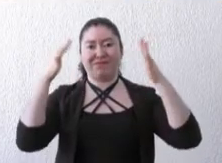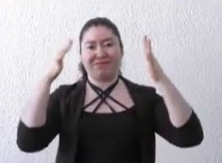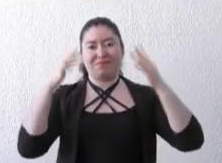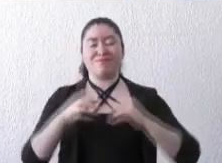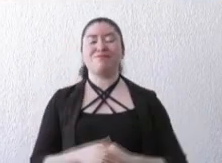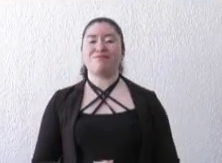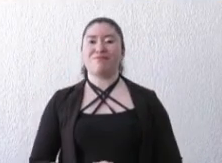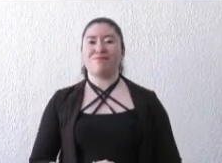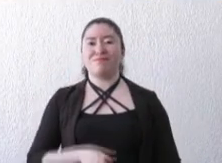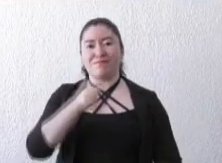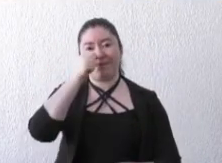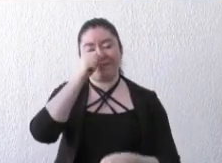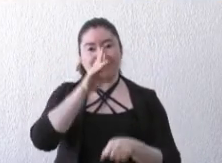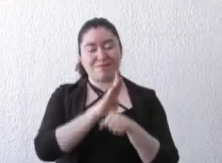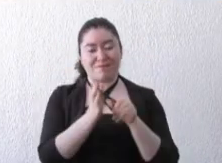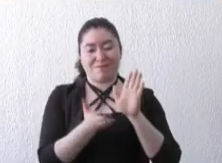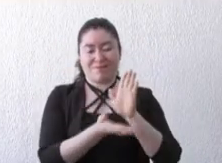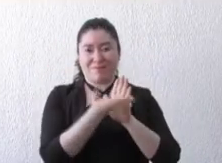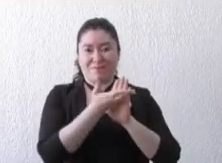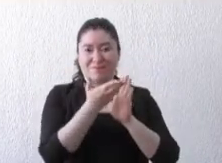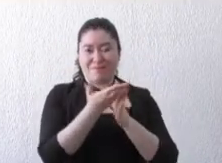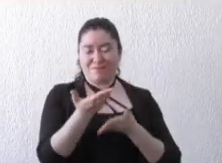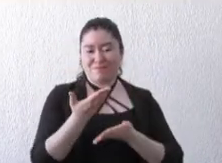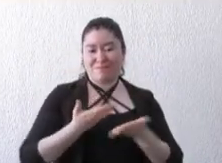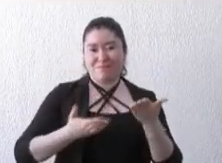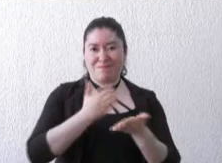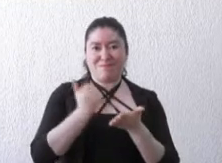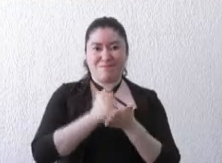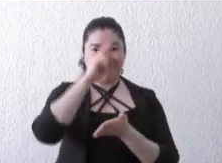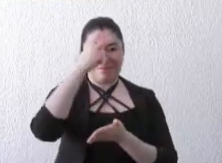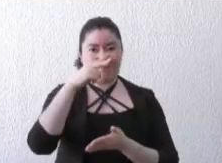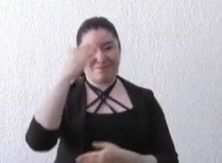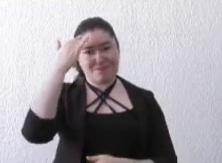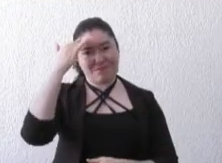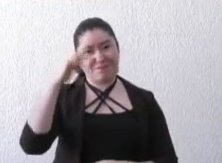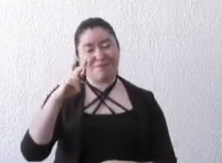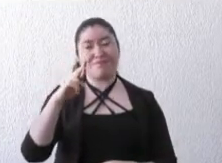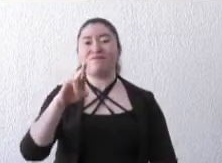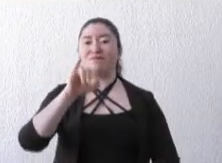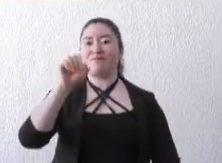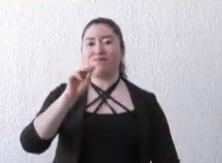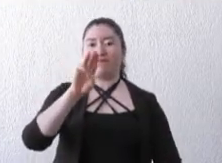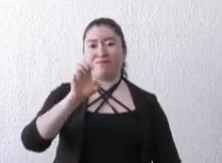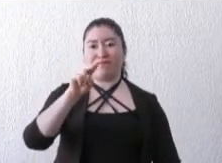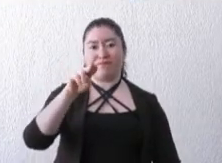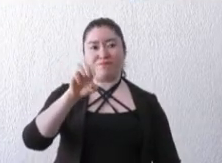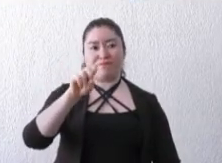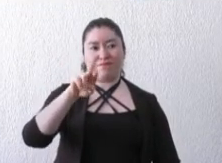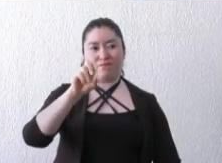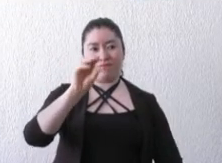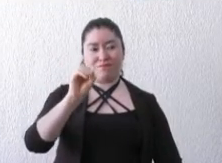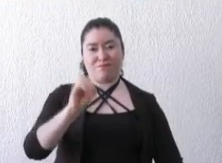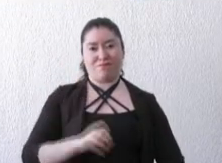El secretario de Obras y Servicios de la Ciudad de México, maestro Jesús Antonio Esteva Medina.